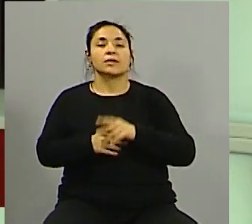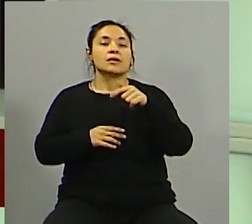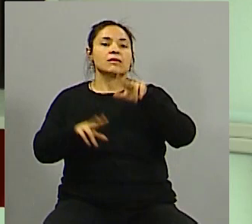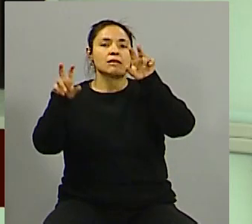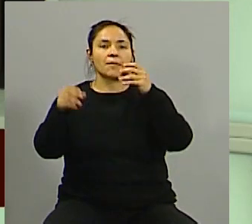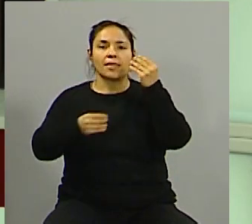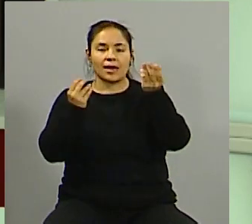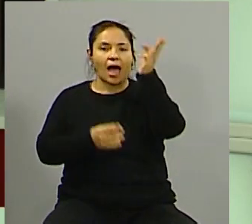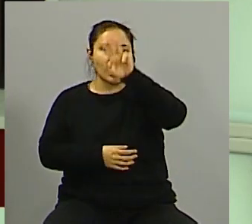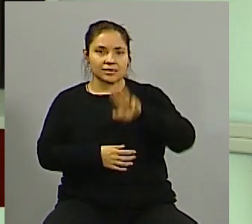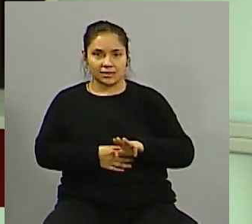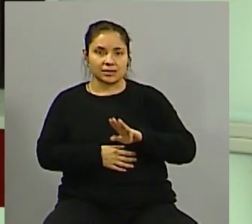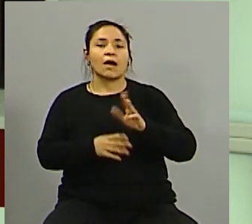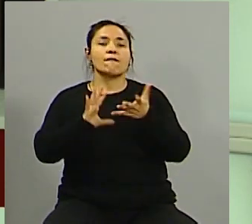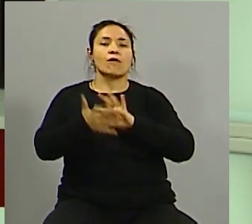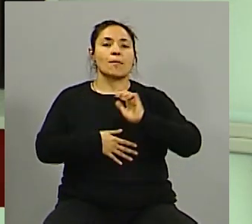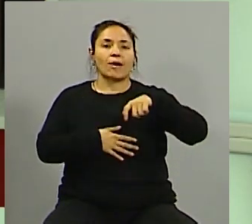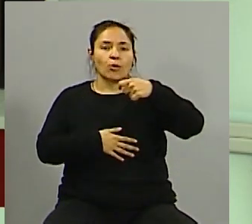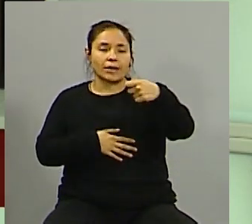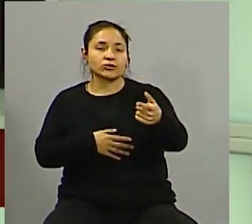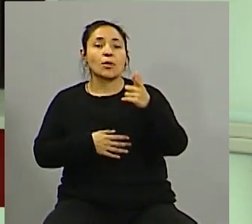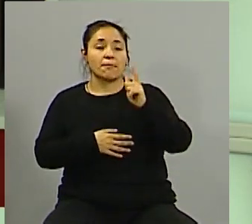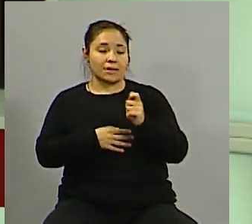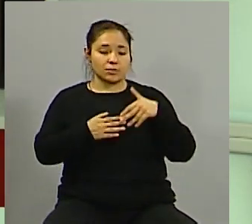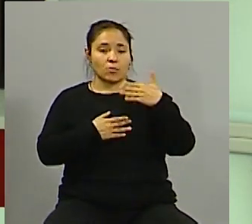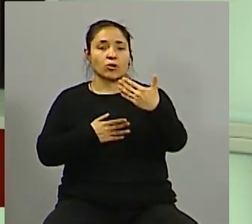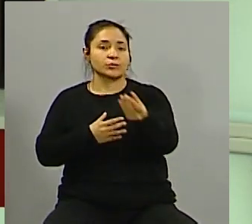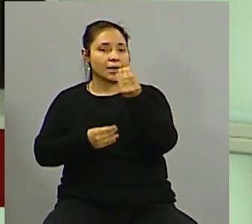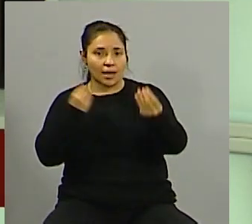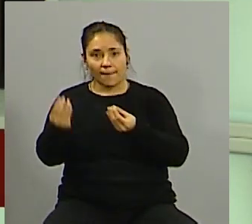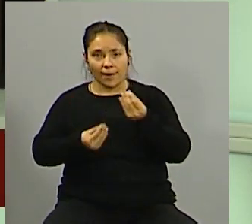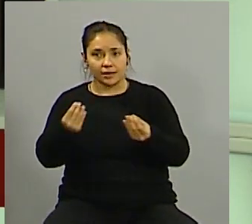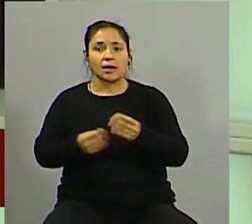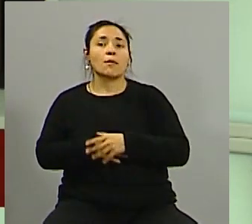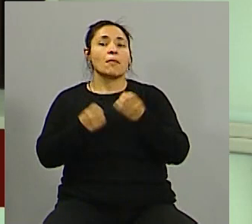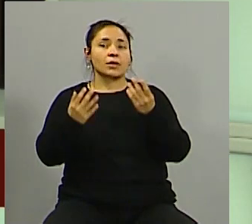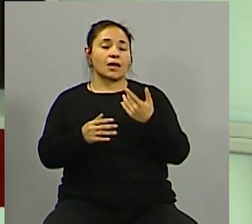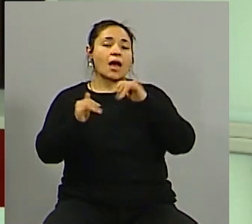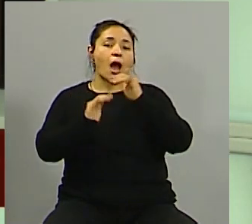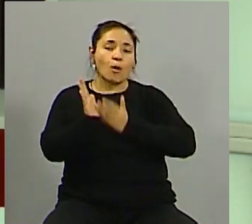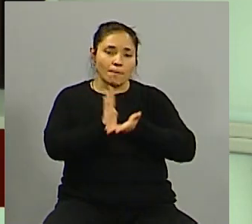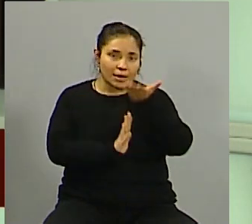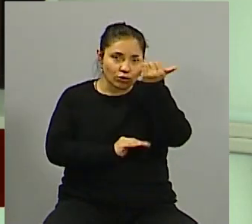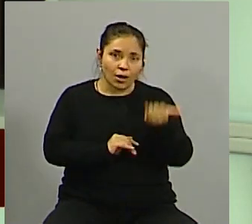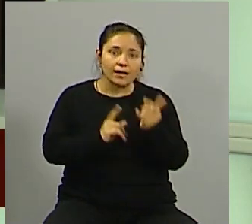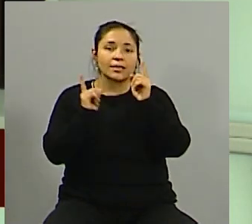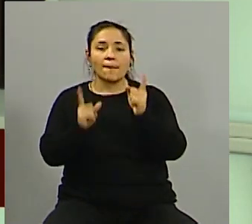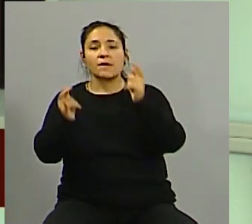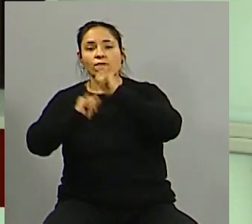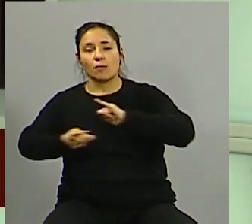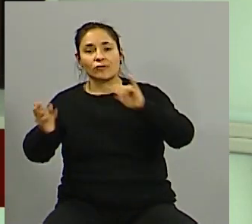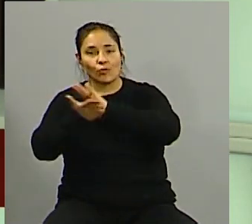de qué va a suceder en los próximos meses con las jubilaciones, digo, porque se han dado distintos aumentos y obviamente hay novedades que